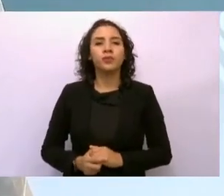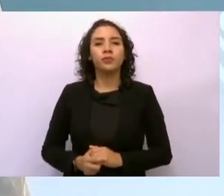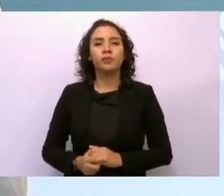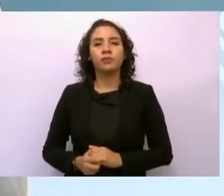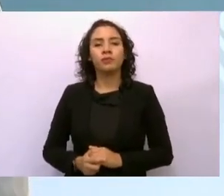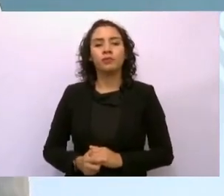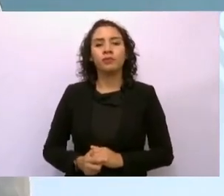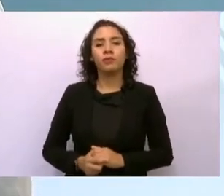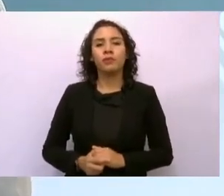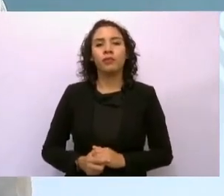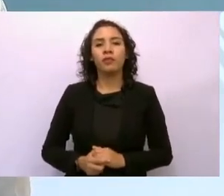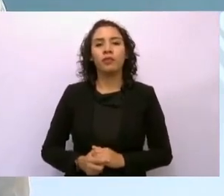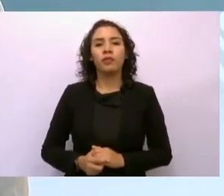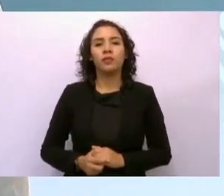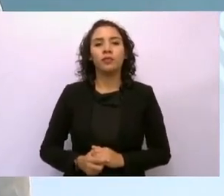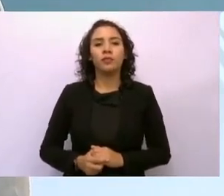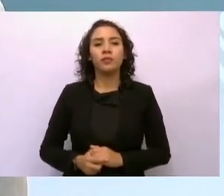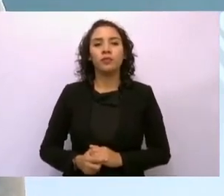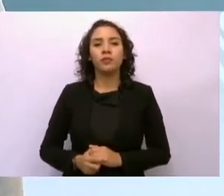Si